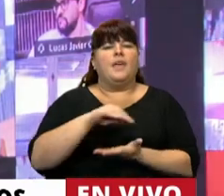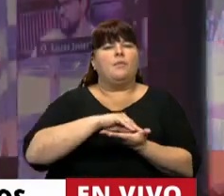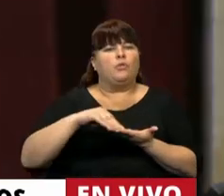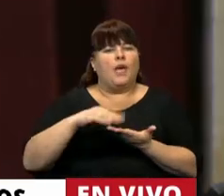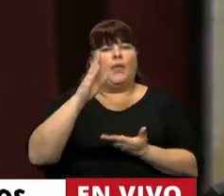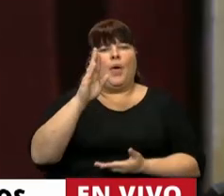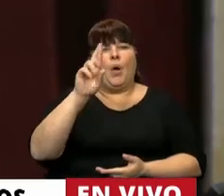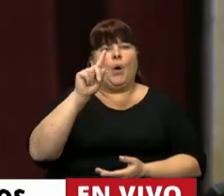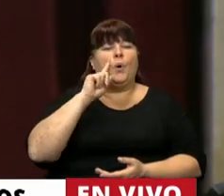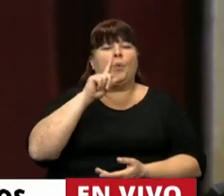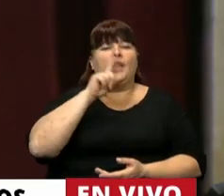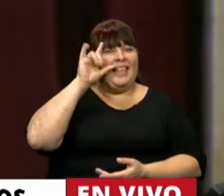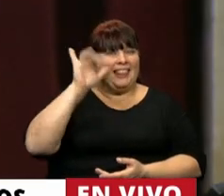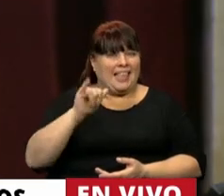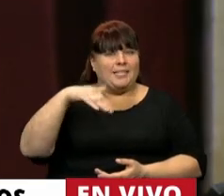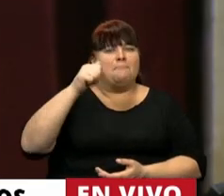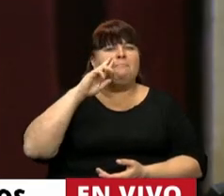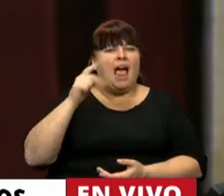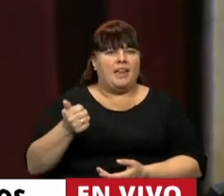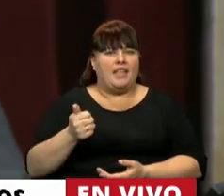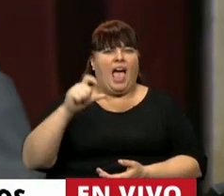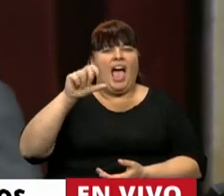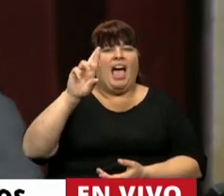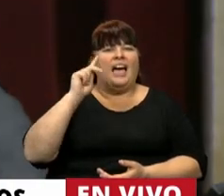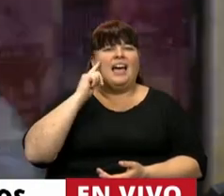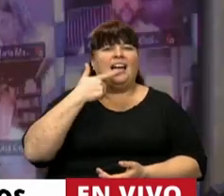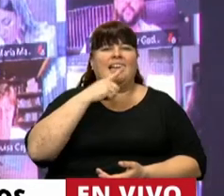Diputada Brites María Cristina.